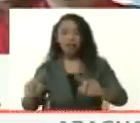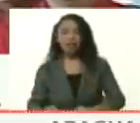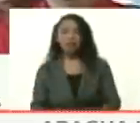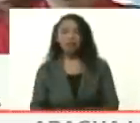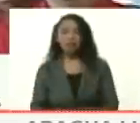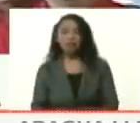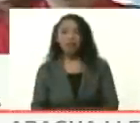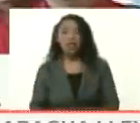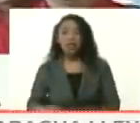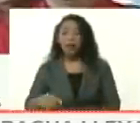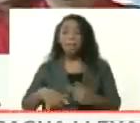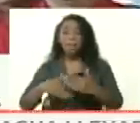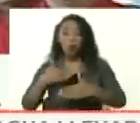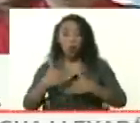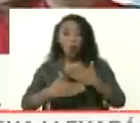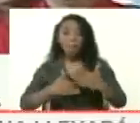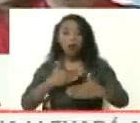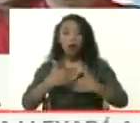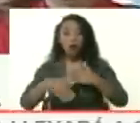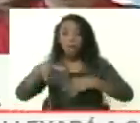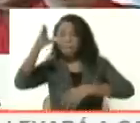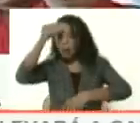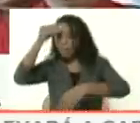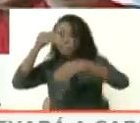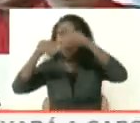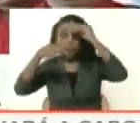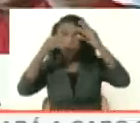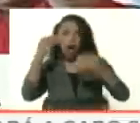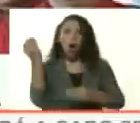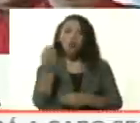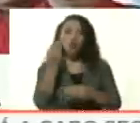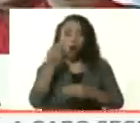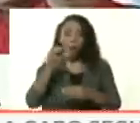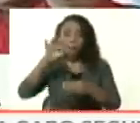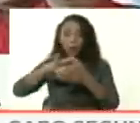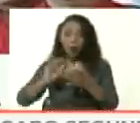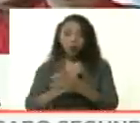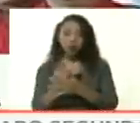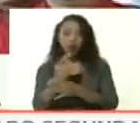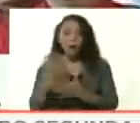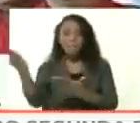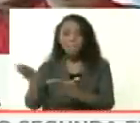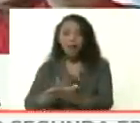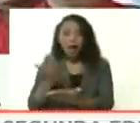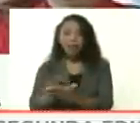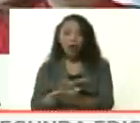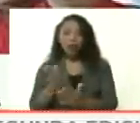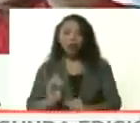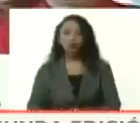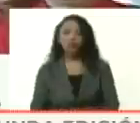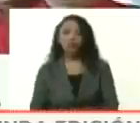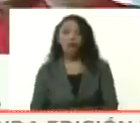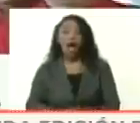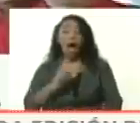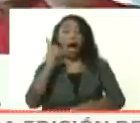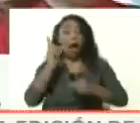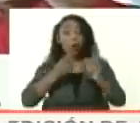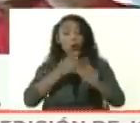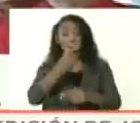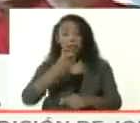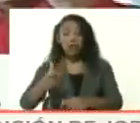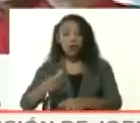Y lo hemos ido aprendiendo. ¿Cómo se siembra una mata de plátano? Hay gente que creía que tú cortabas el